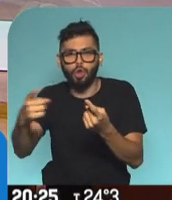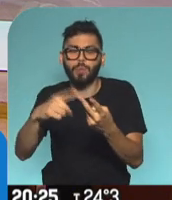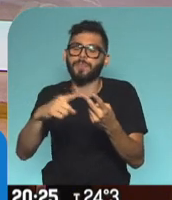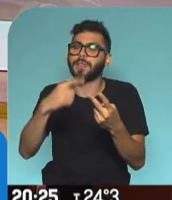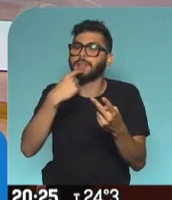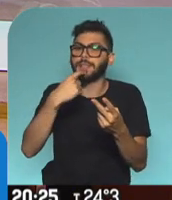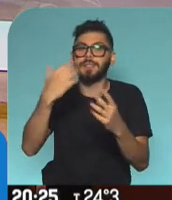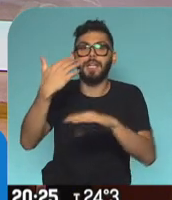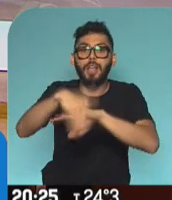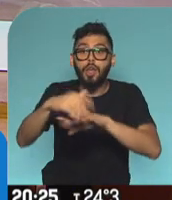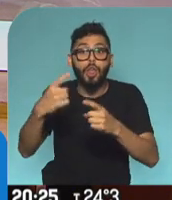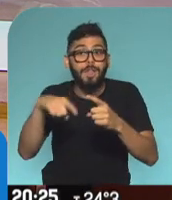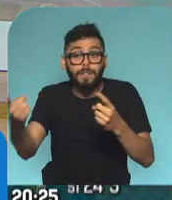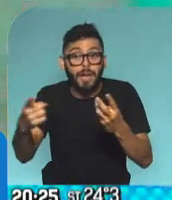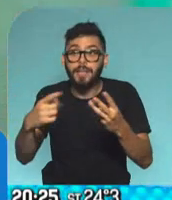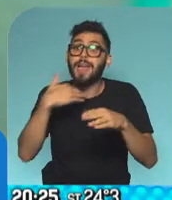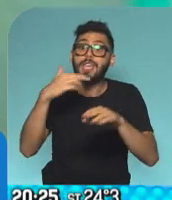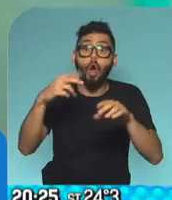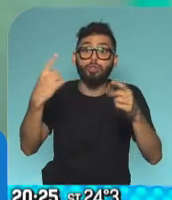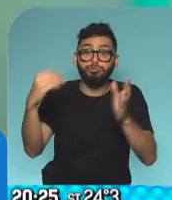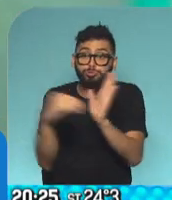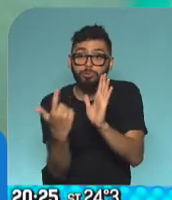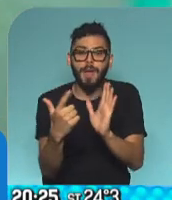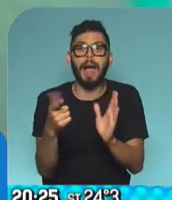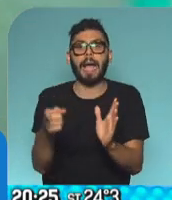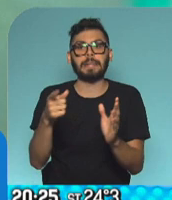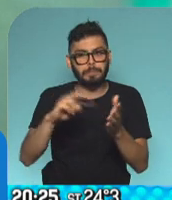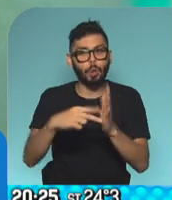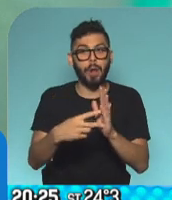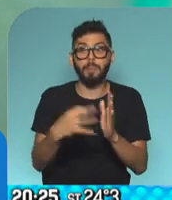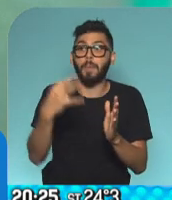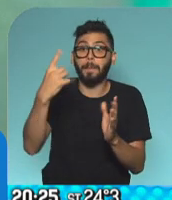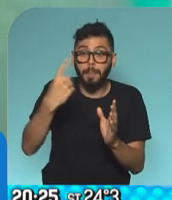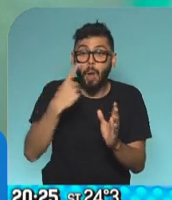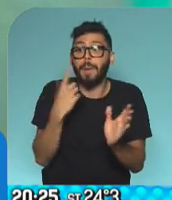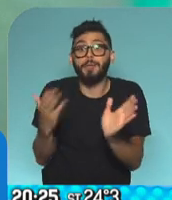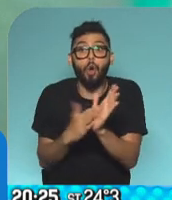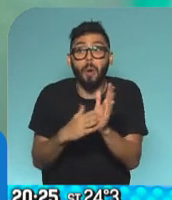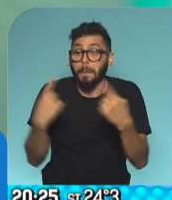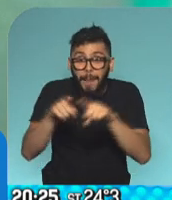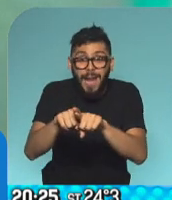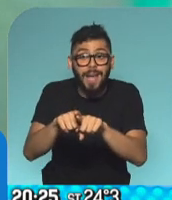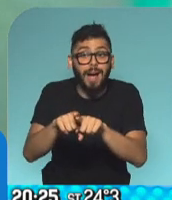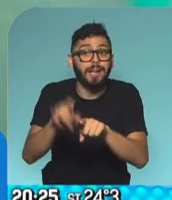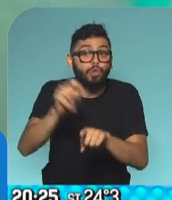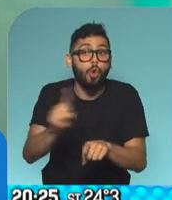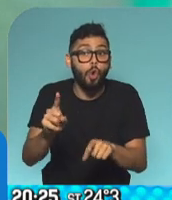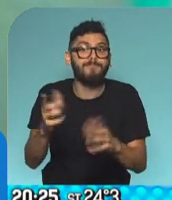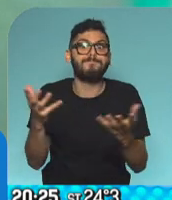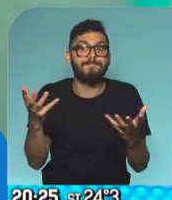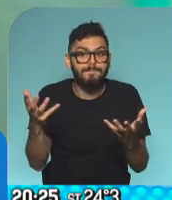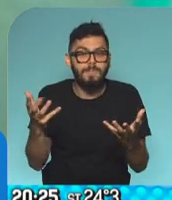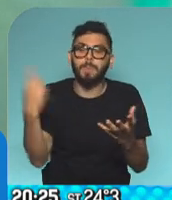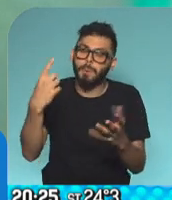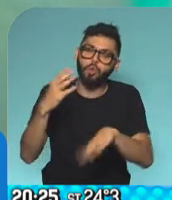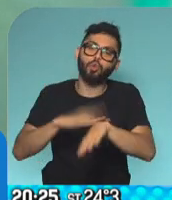chicos y se da misil y bueno ahí tenemos problemas porque hay que verificar que efectivamente fueran pareja entonces lo que hacemos es primero